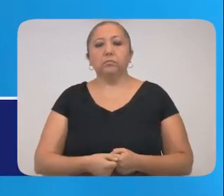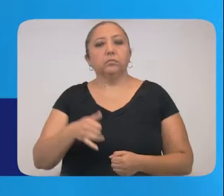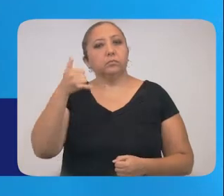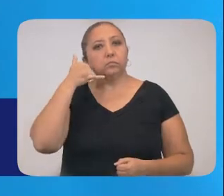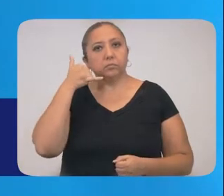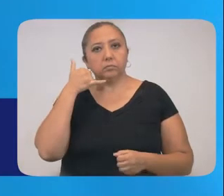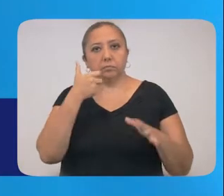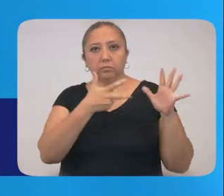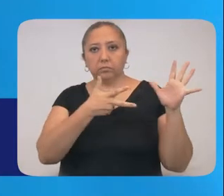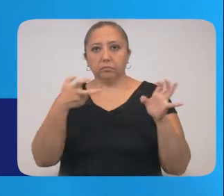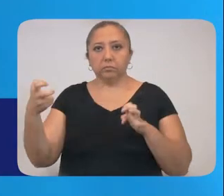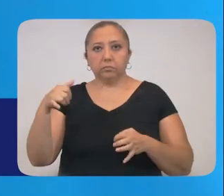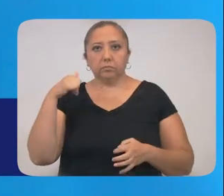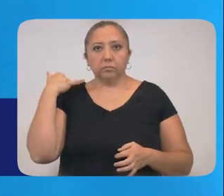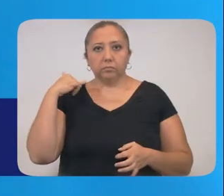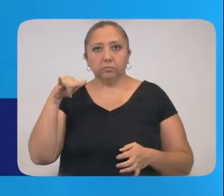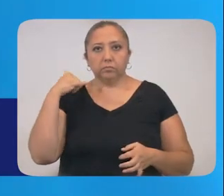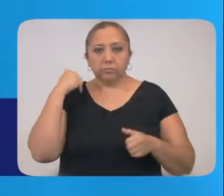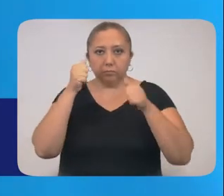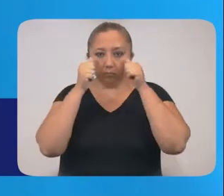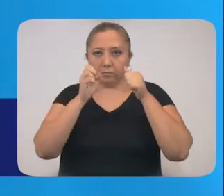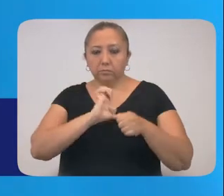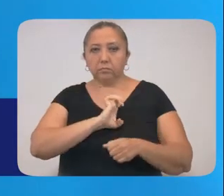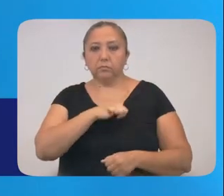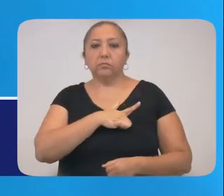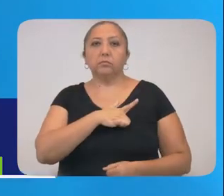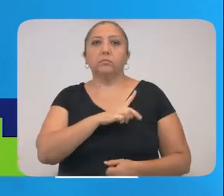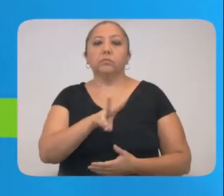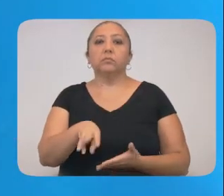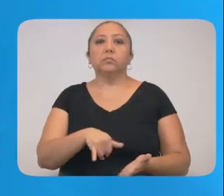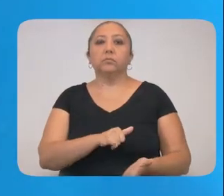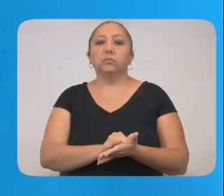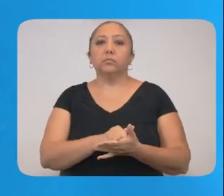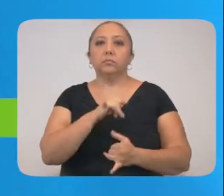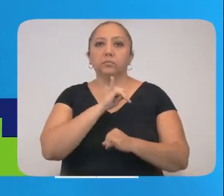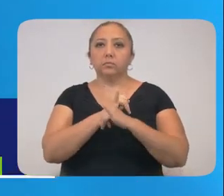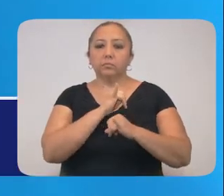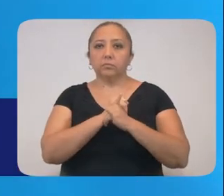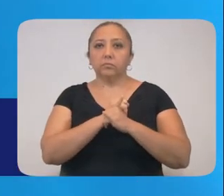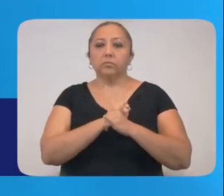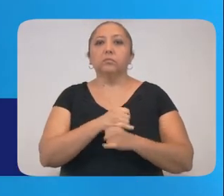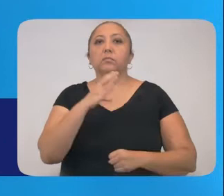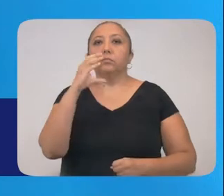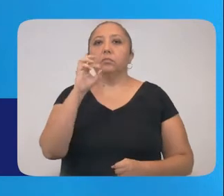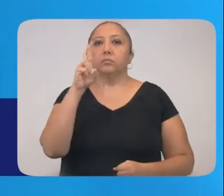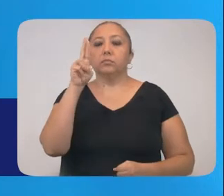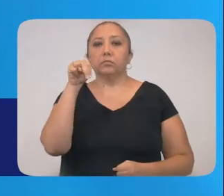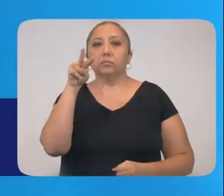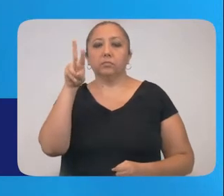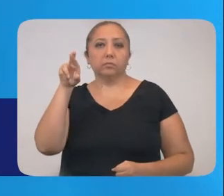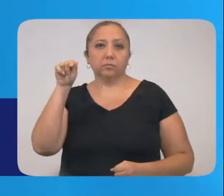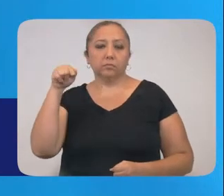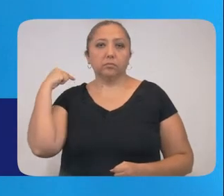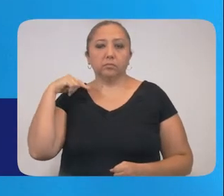línea telefónica 800 Yucatán atiende en español y en maya. La página de internet